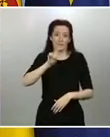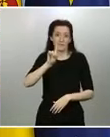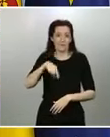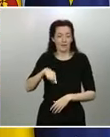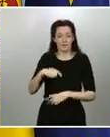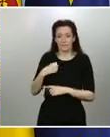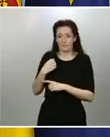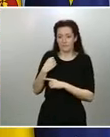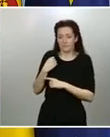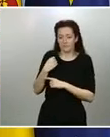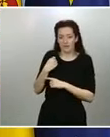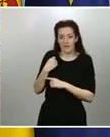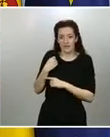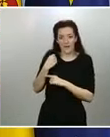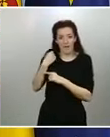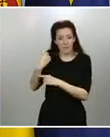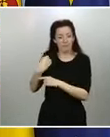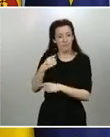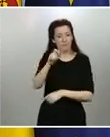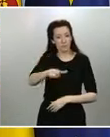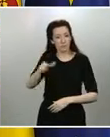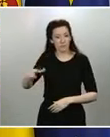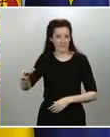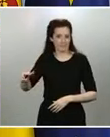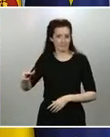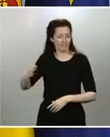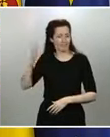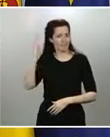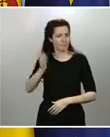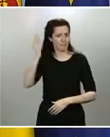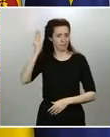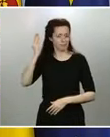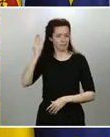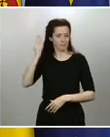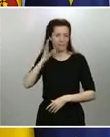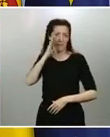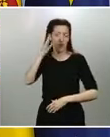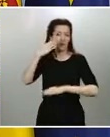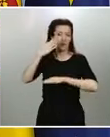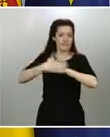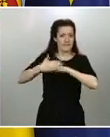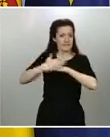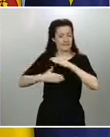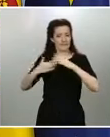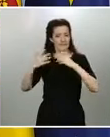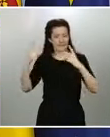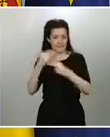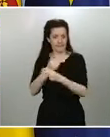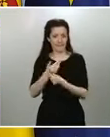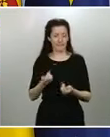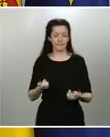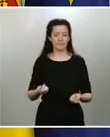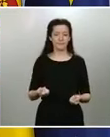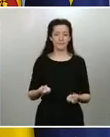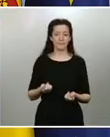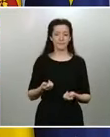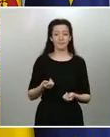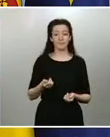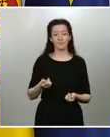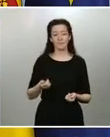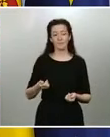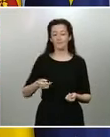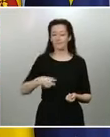estado a las personas afectadas por esta restricción de medidas siempre advertimos que era más complejo